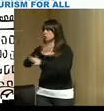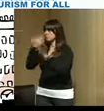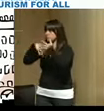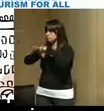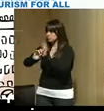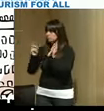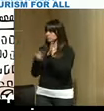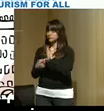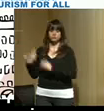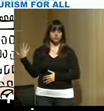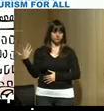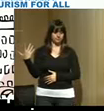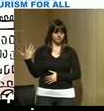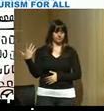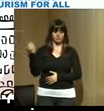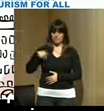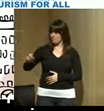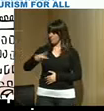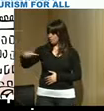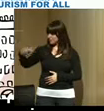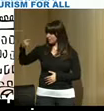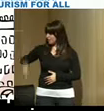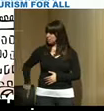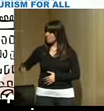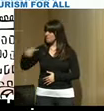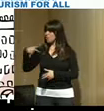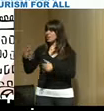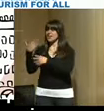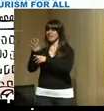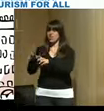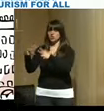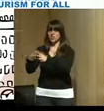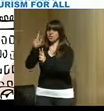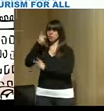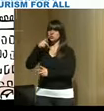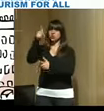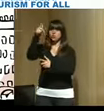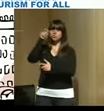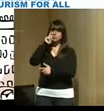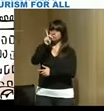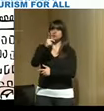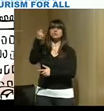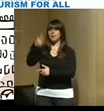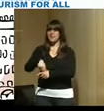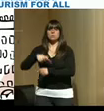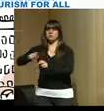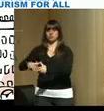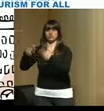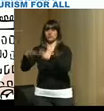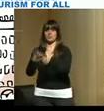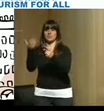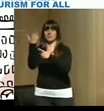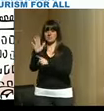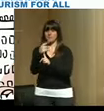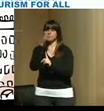repetir que estos resultados lo que me está indicando, lo que me está reflejando también es un reflejo de la propia sociedad en sí. Una persona con discapacidad, cuando se va de vacaciones, su premium